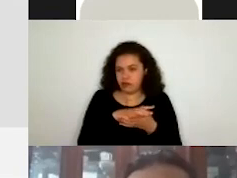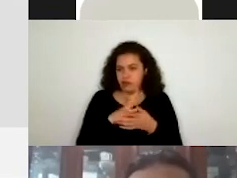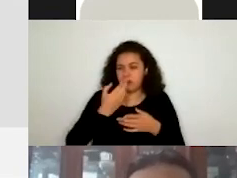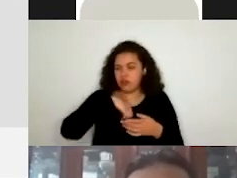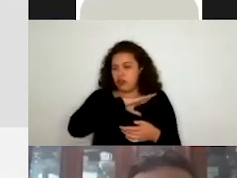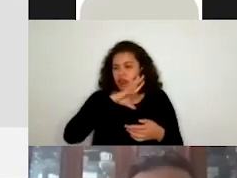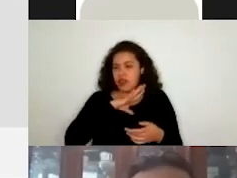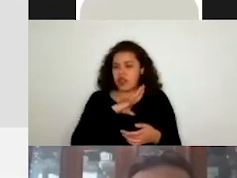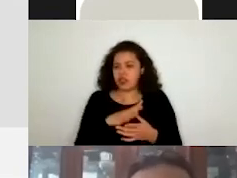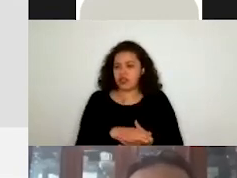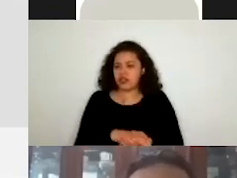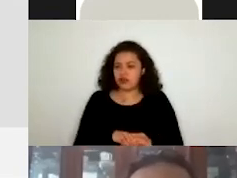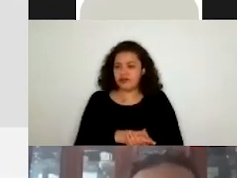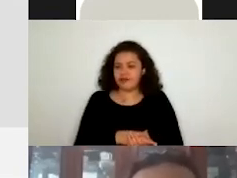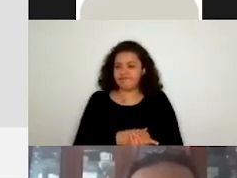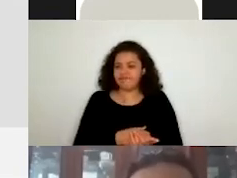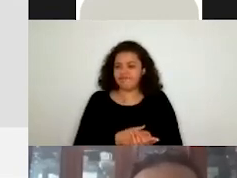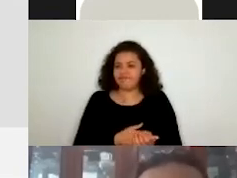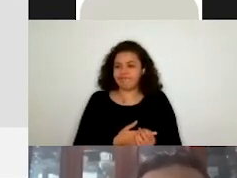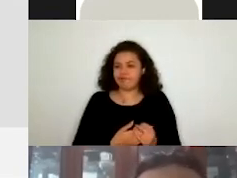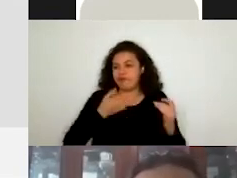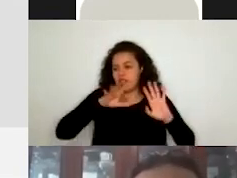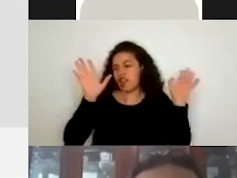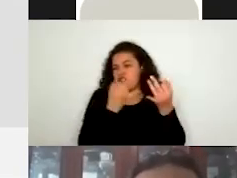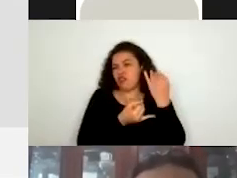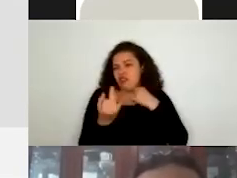hacemos mediante estas tablas.